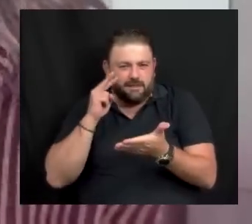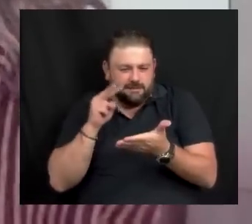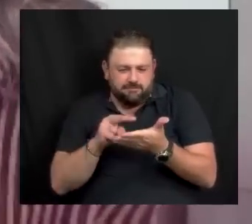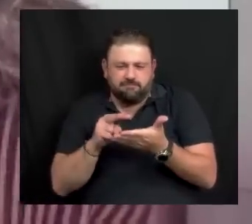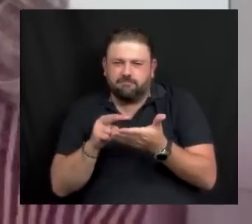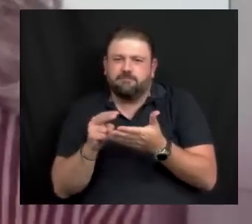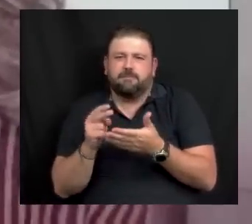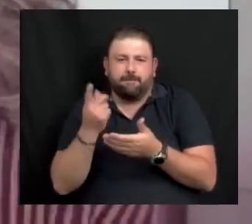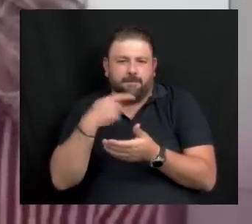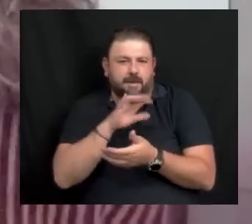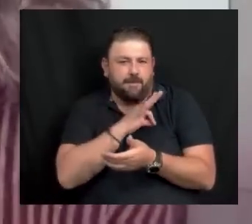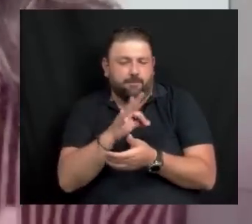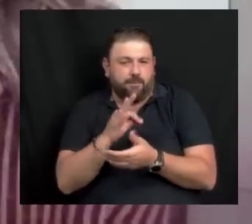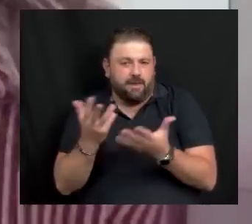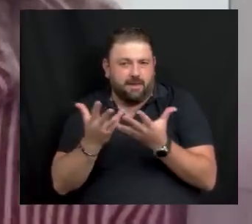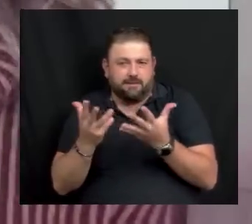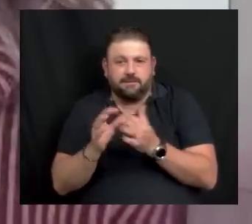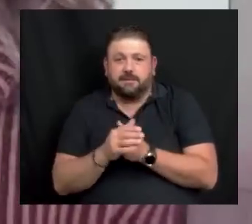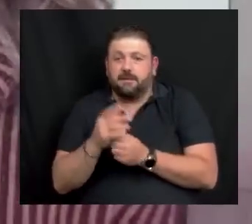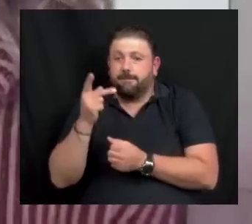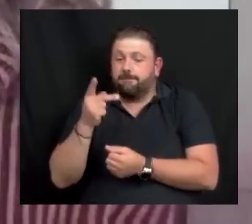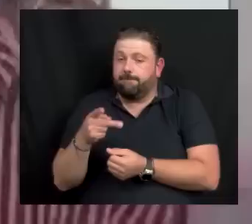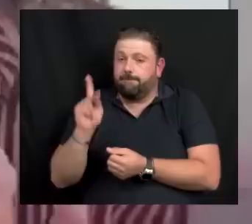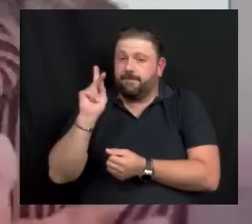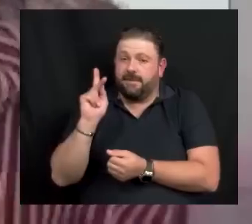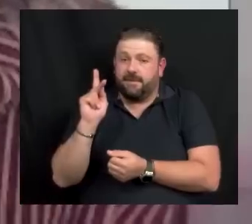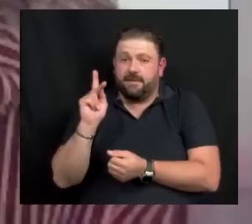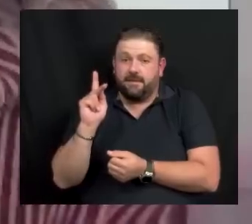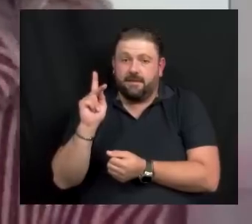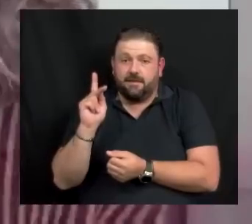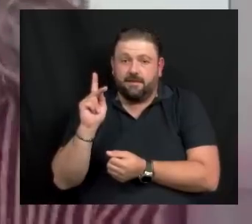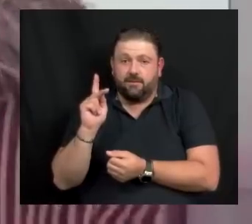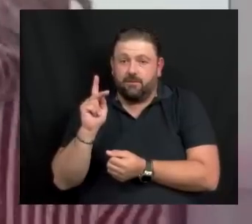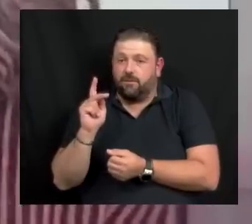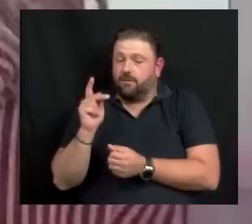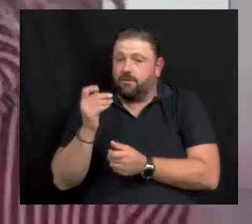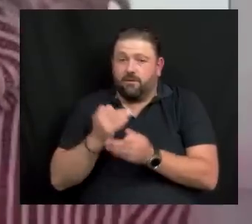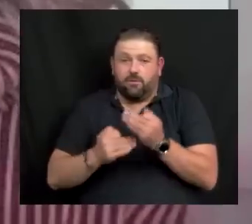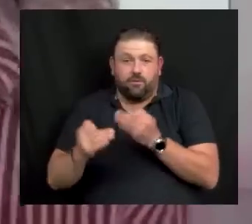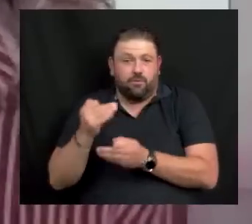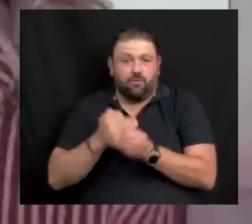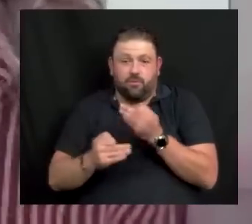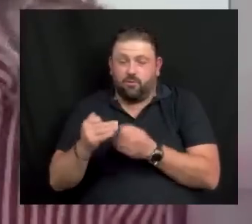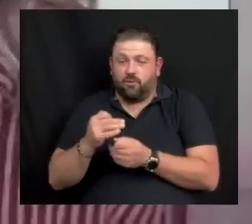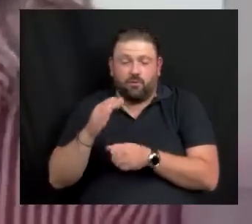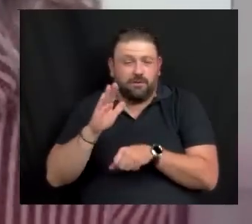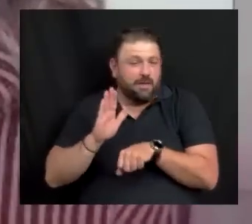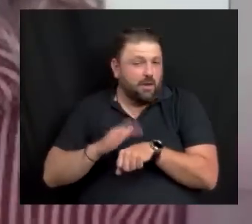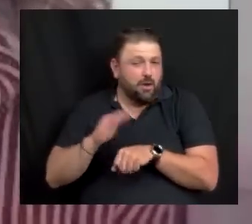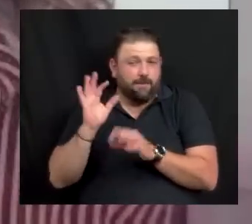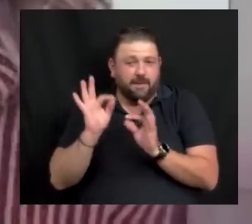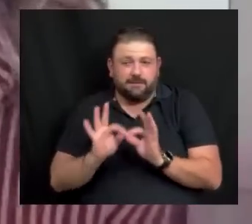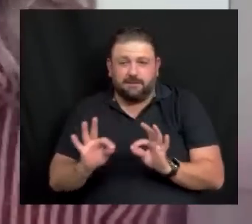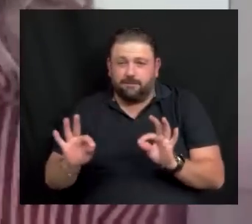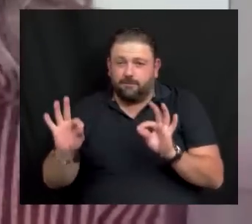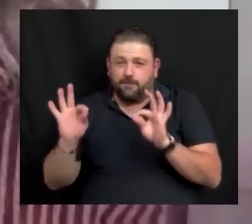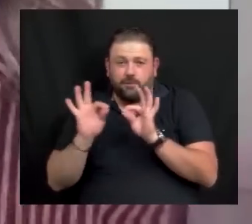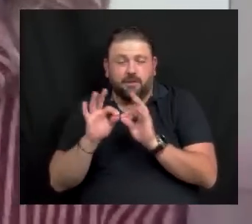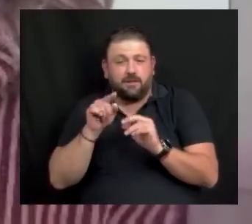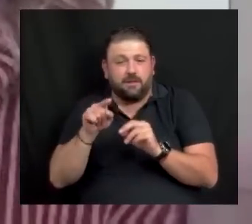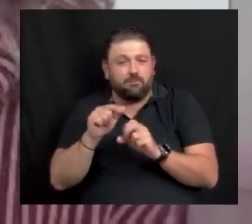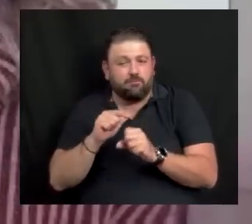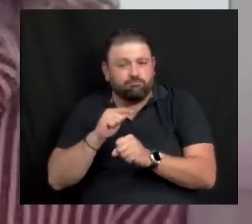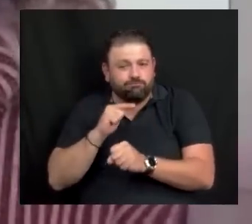de cosas por hacer. Pero en el pasar de los días, lo más importante es que te des